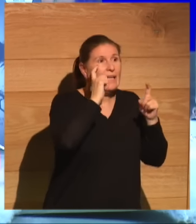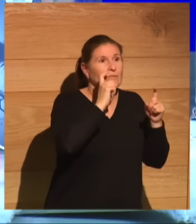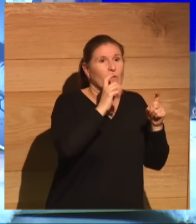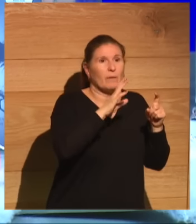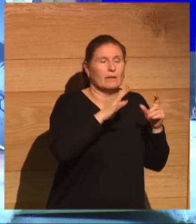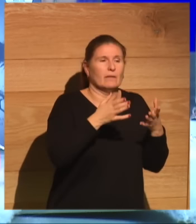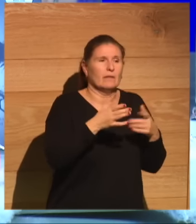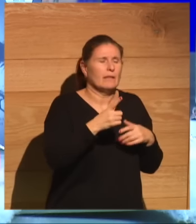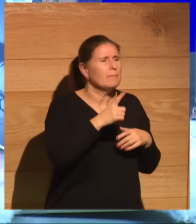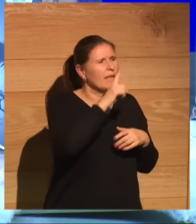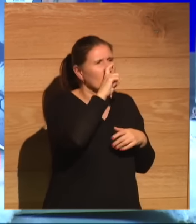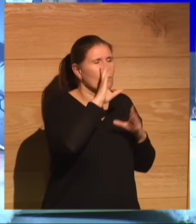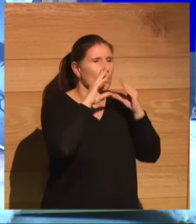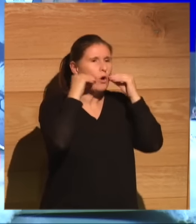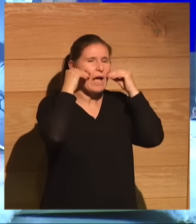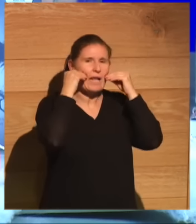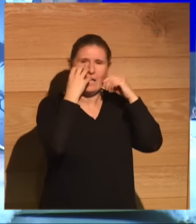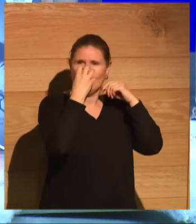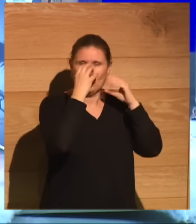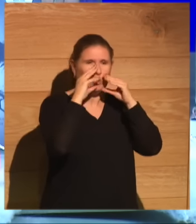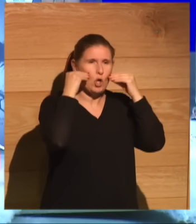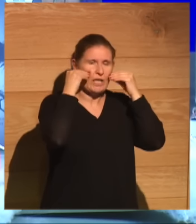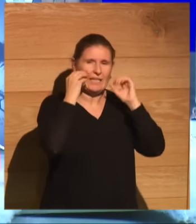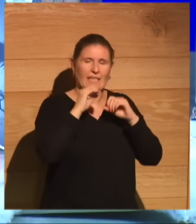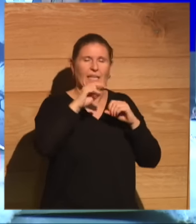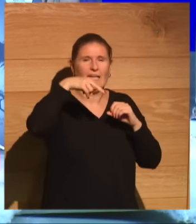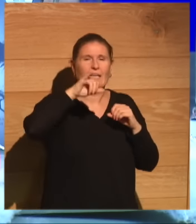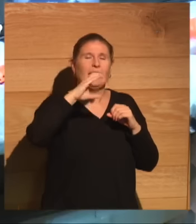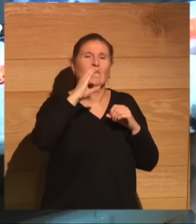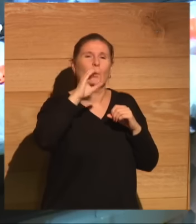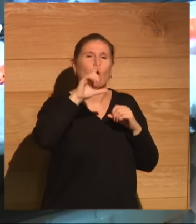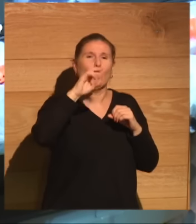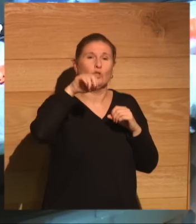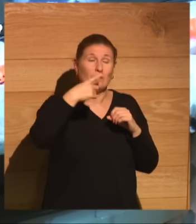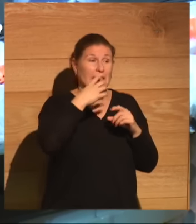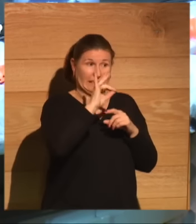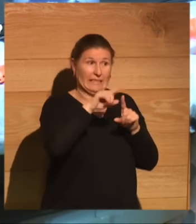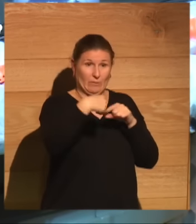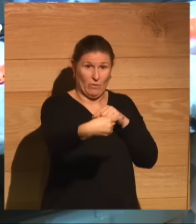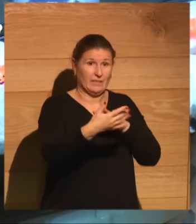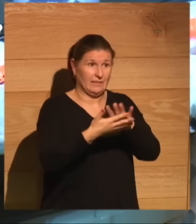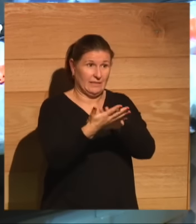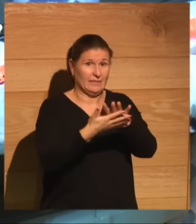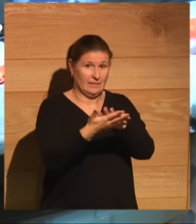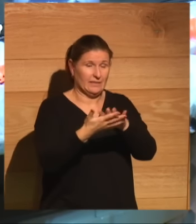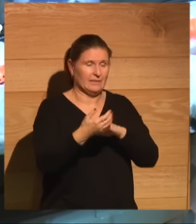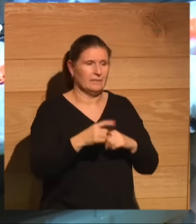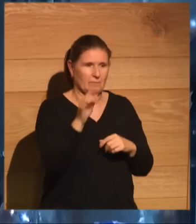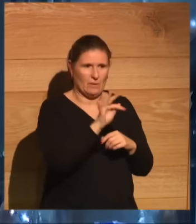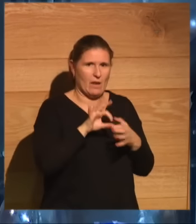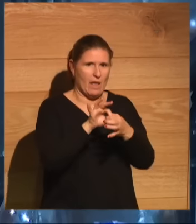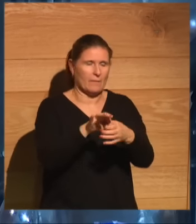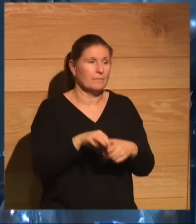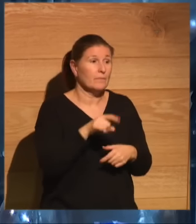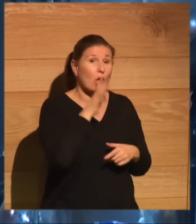de nadie. Me recuerda un poquito al Joker de Jack Nicholson, bueno, ese tipo de personaje. Más interesante, eso, ¿no? Probablemente más interesante. Hay una cosa, este es un